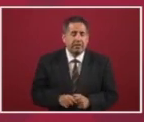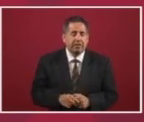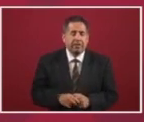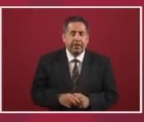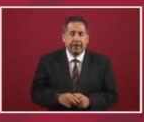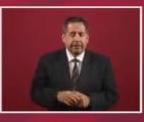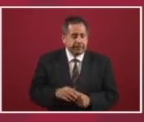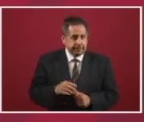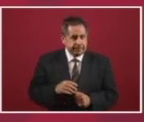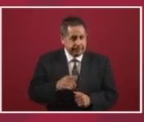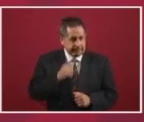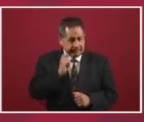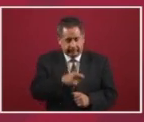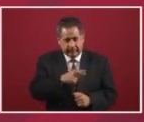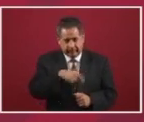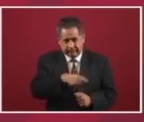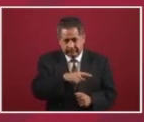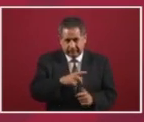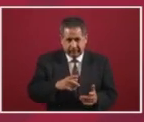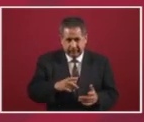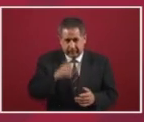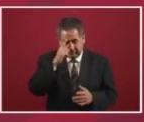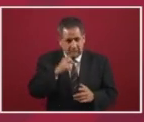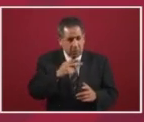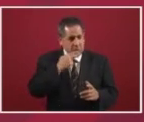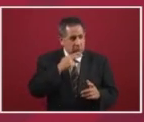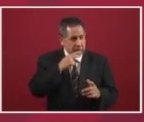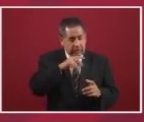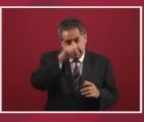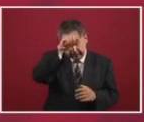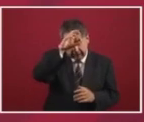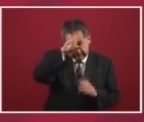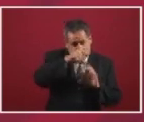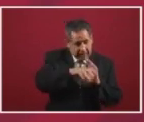que se van a explotar en la minería